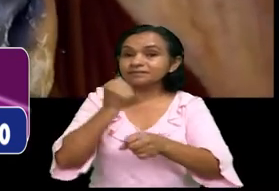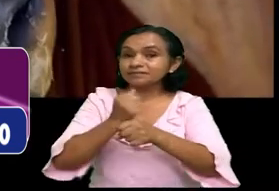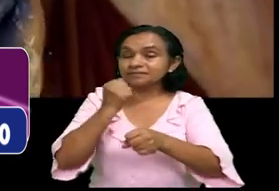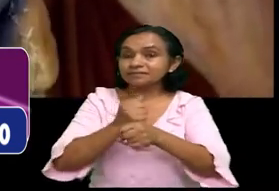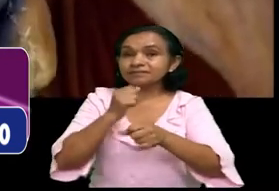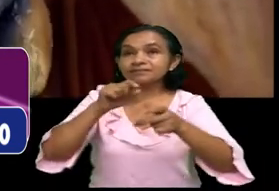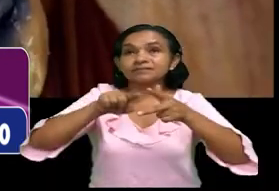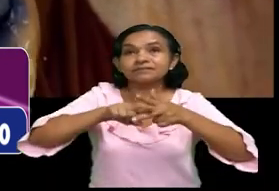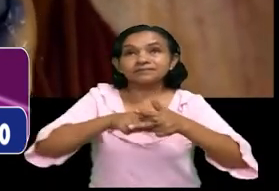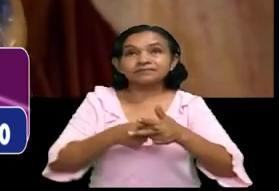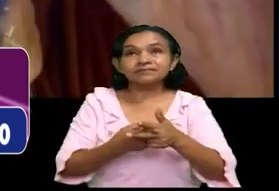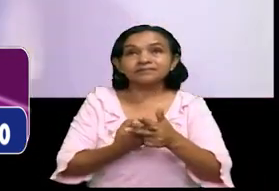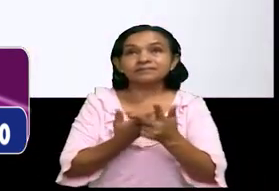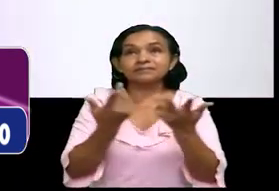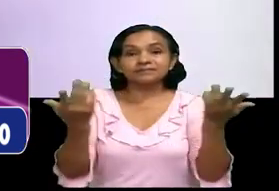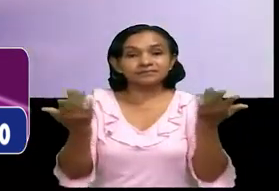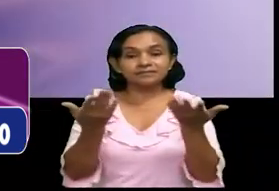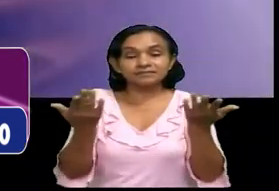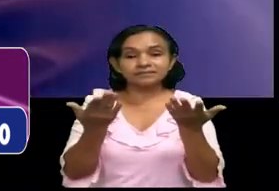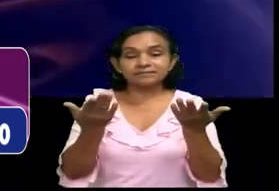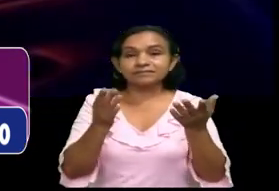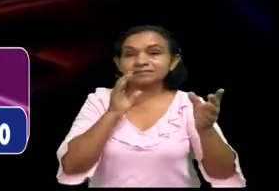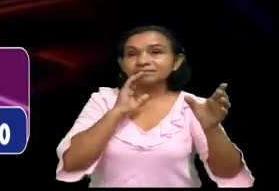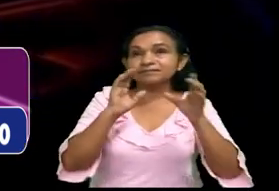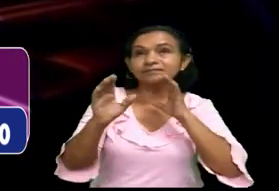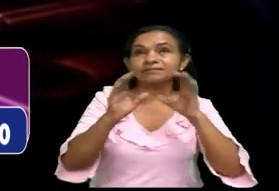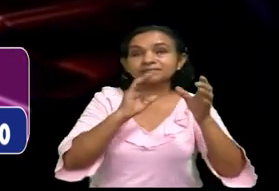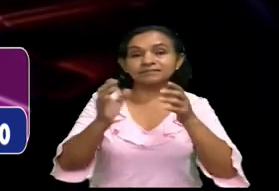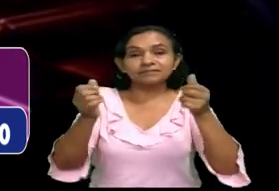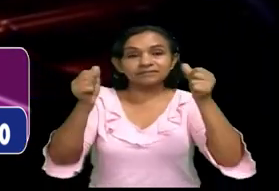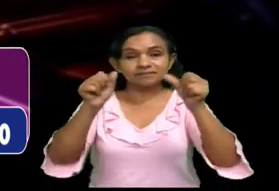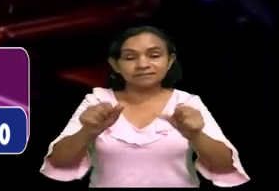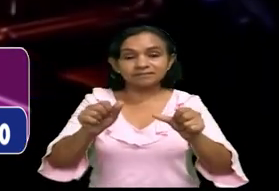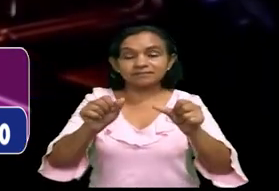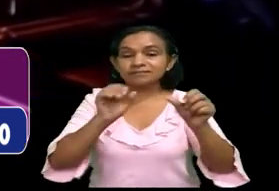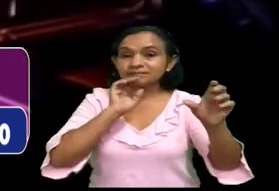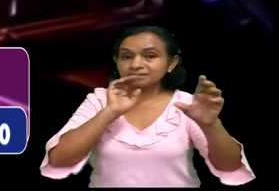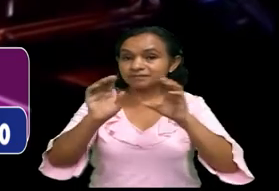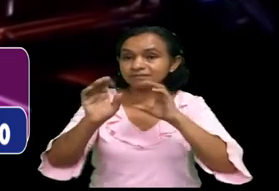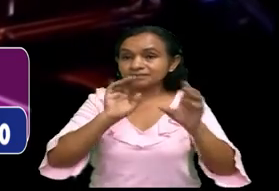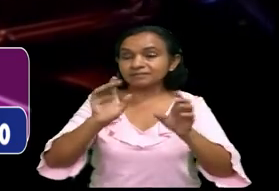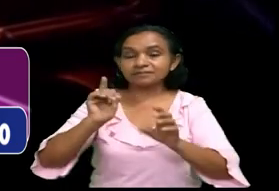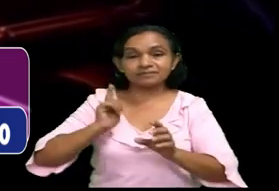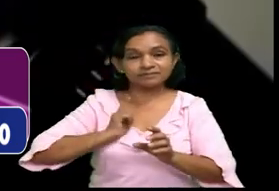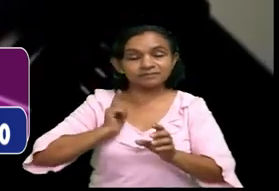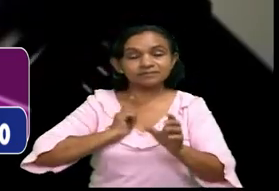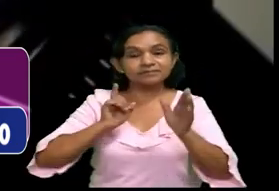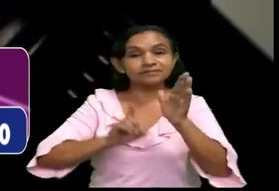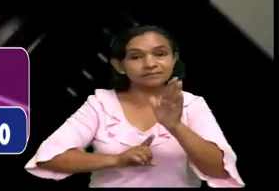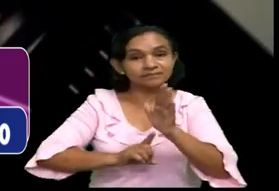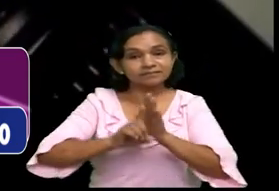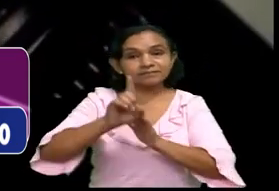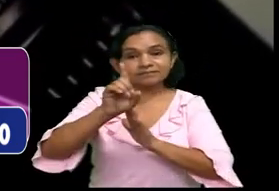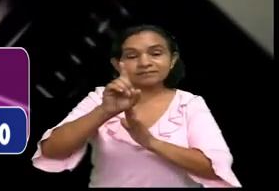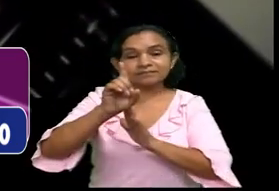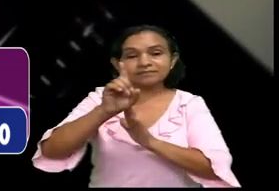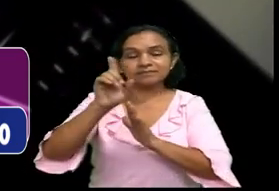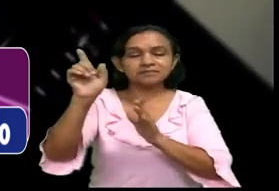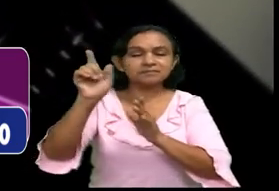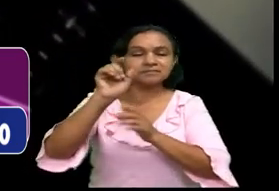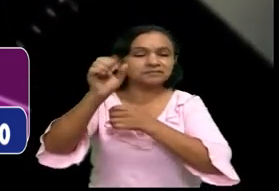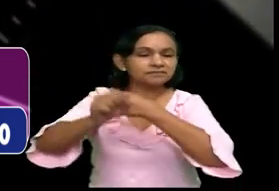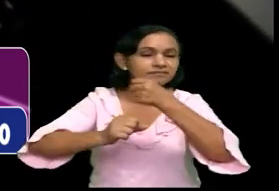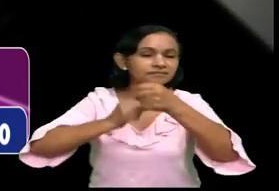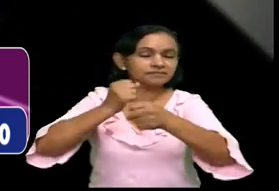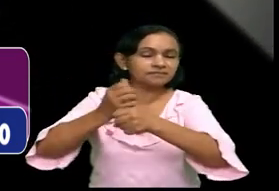partir del diálogo, del consenso, de la comunicación que se ha venido desarrollando desde hace muchos años